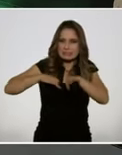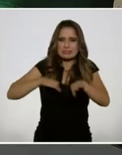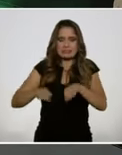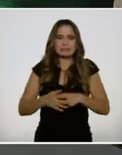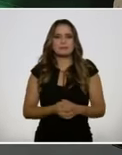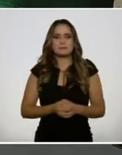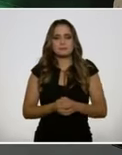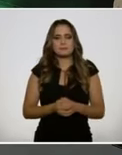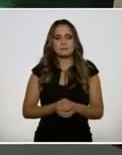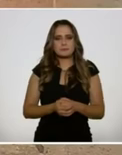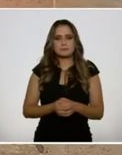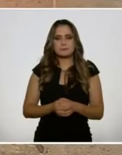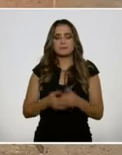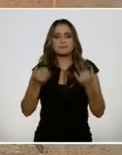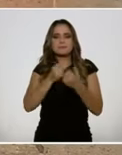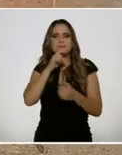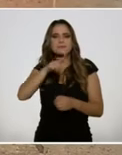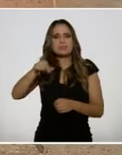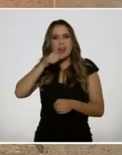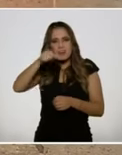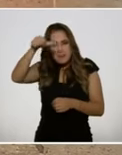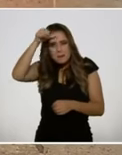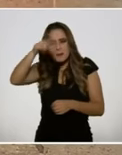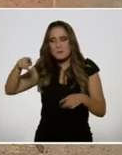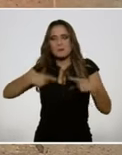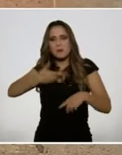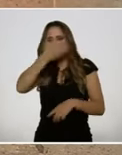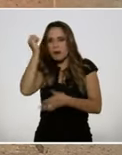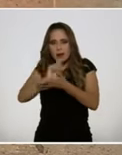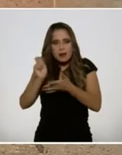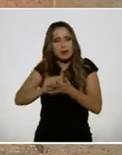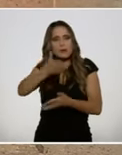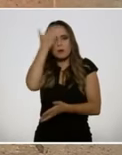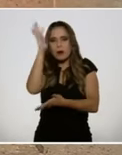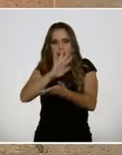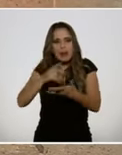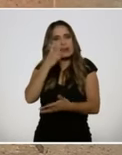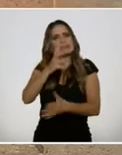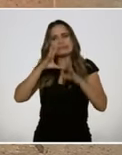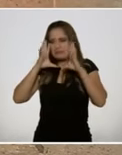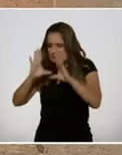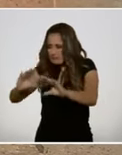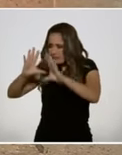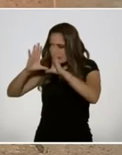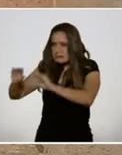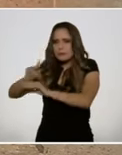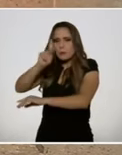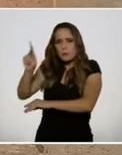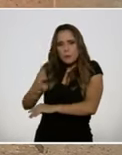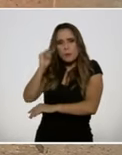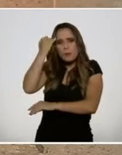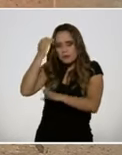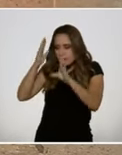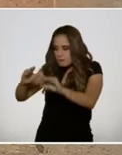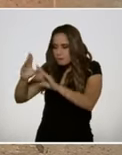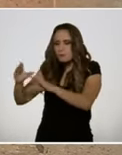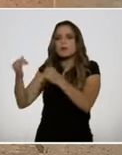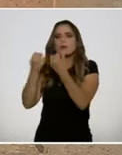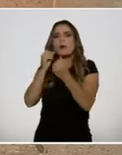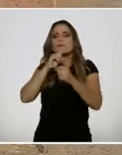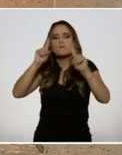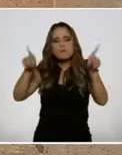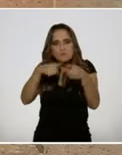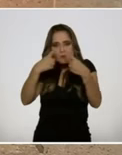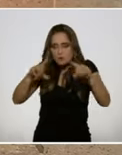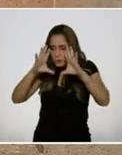la ya mencionada lucha contra el analfabetismo y la propagación de las escuelas rurales, pero también la edición de obras clásicas, el